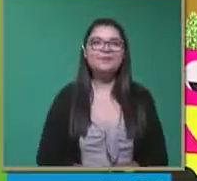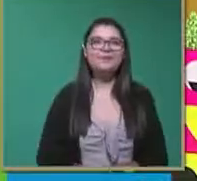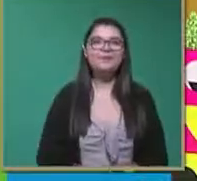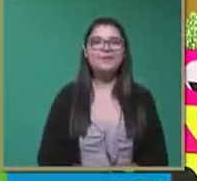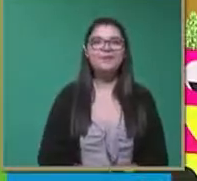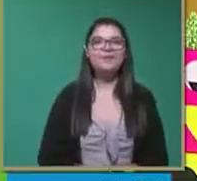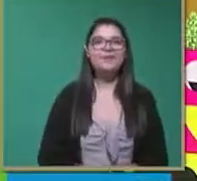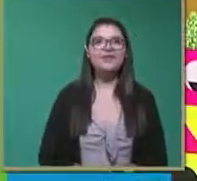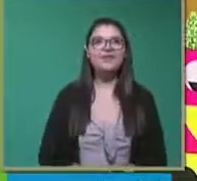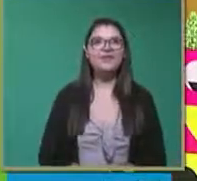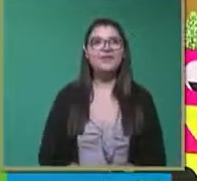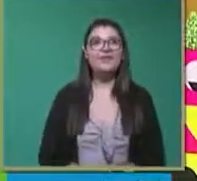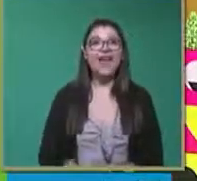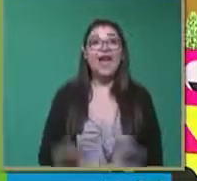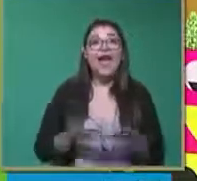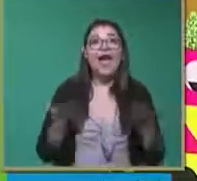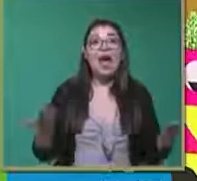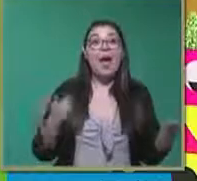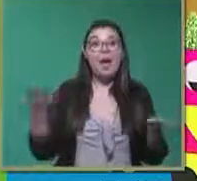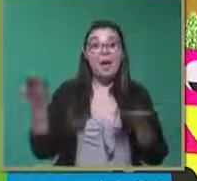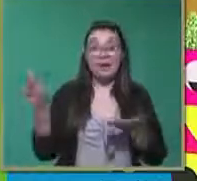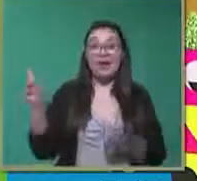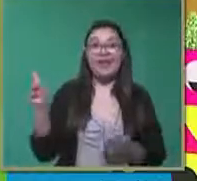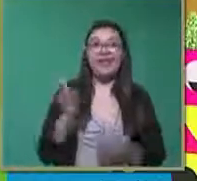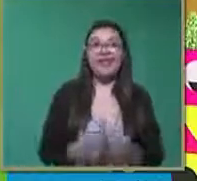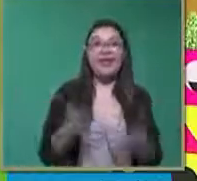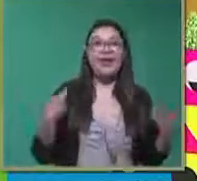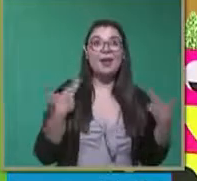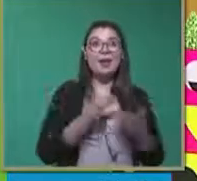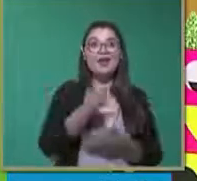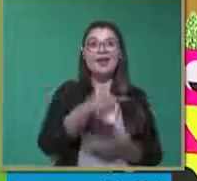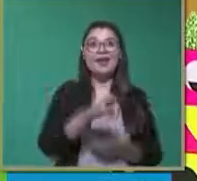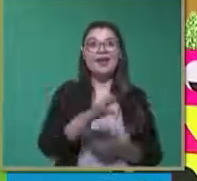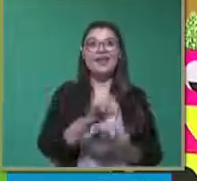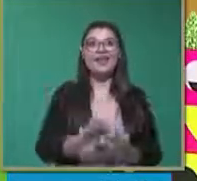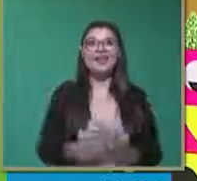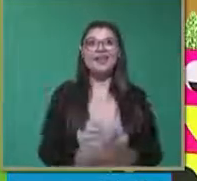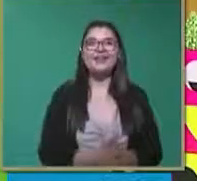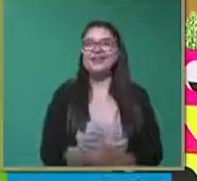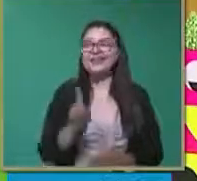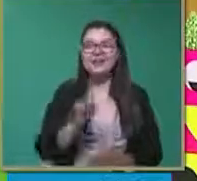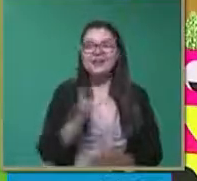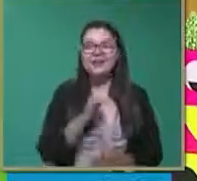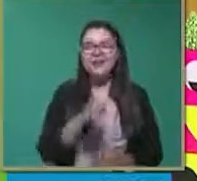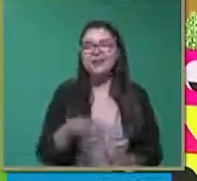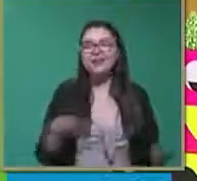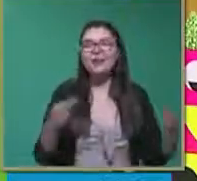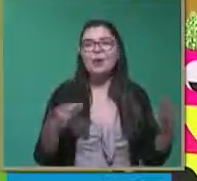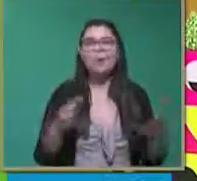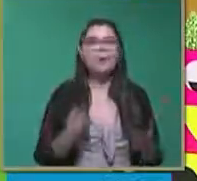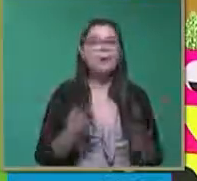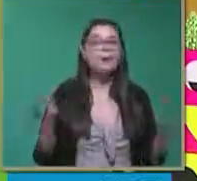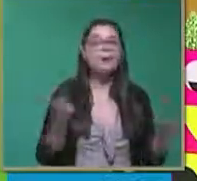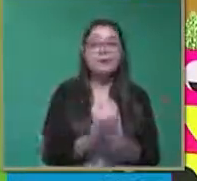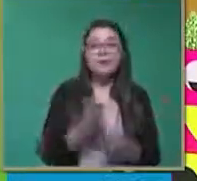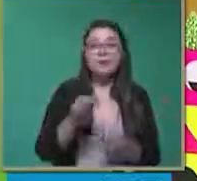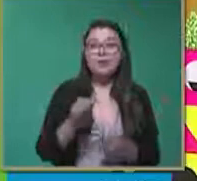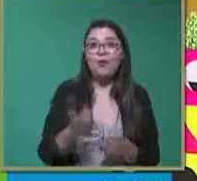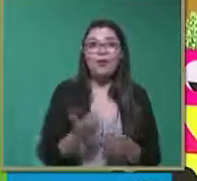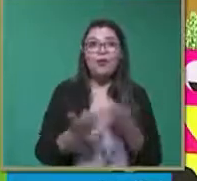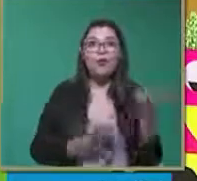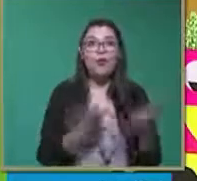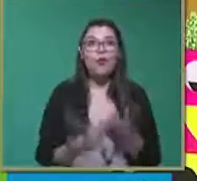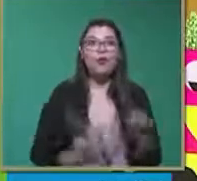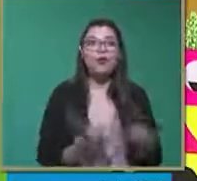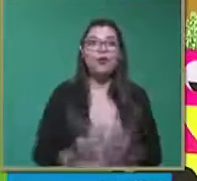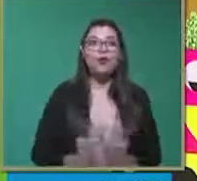maestra Marianela. ¡Ay, no! Bueno, vamos a pasar a otro juego. Vamos a pasar a otro reto. A ver, ¿quién va a poner un reto el día de hoy?